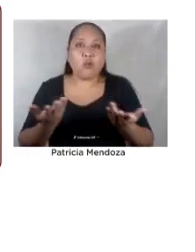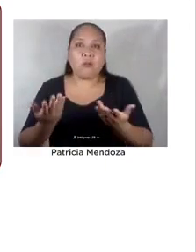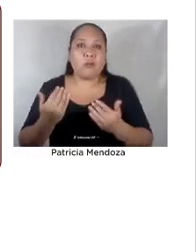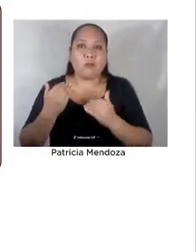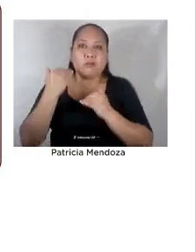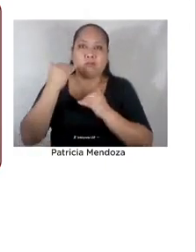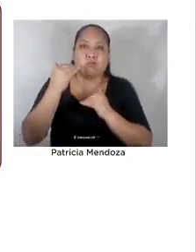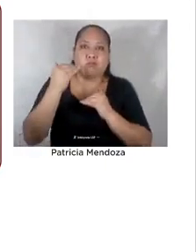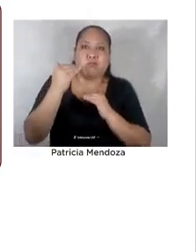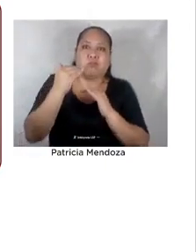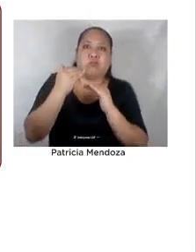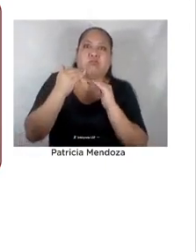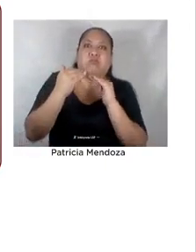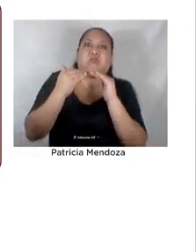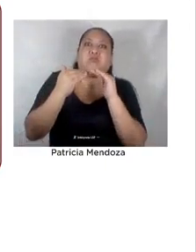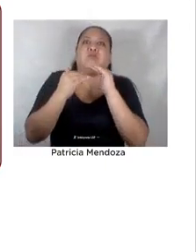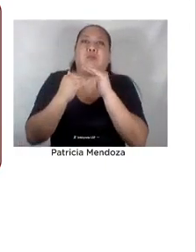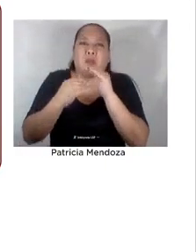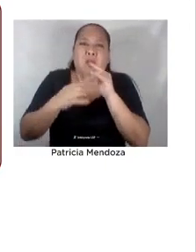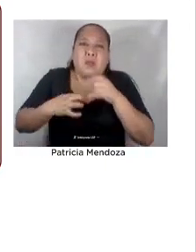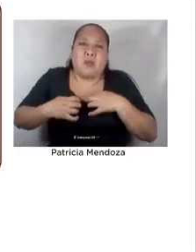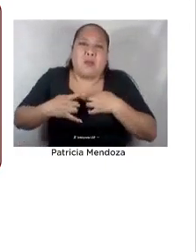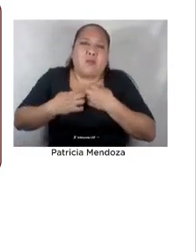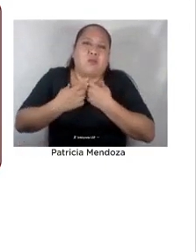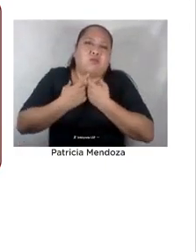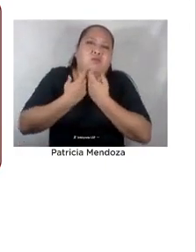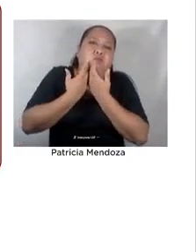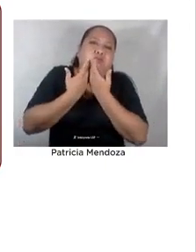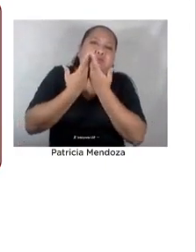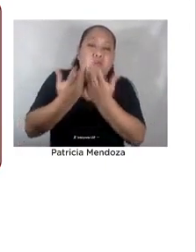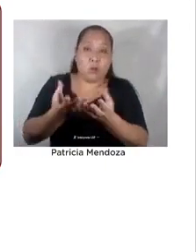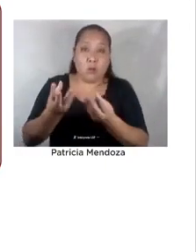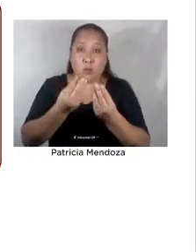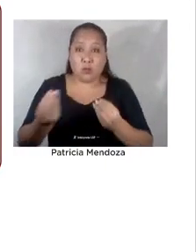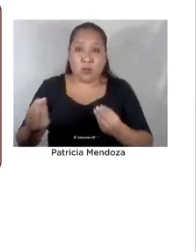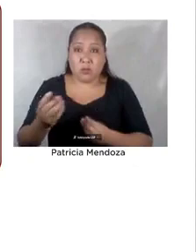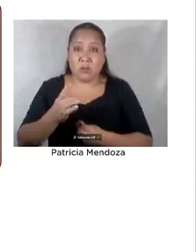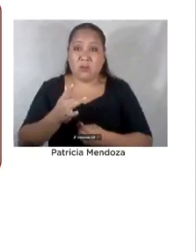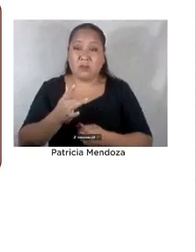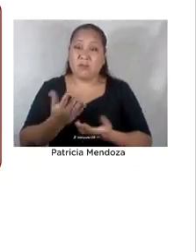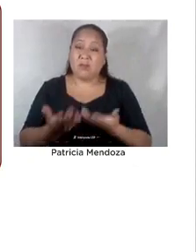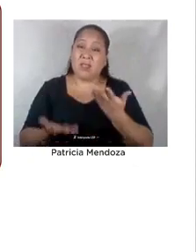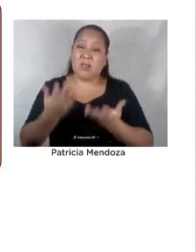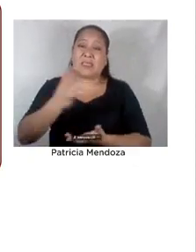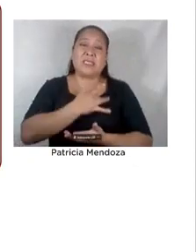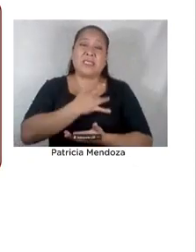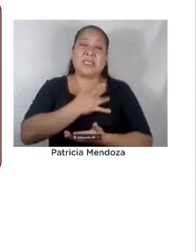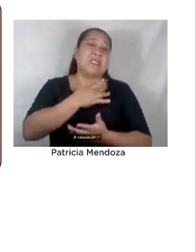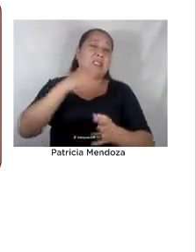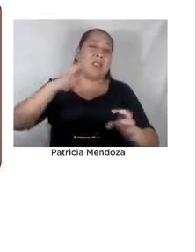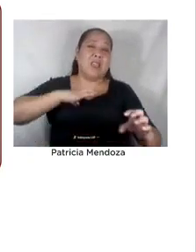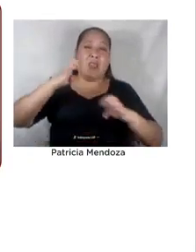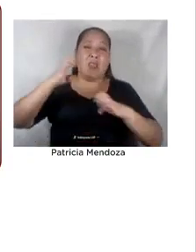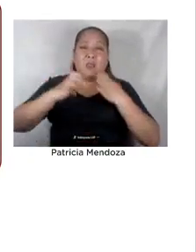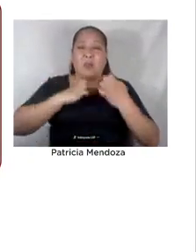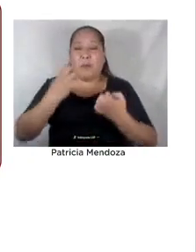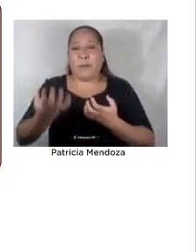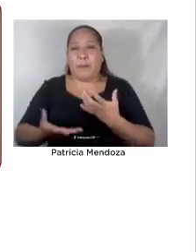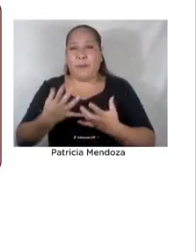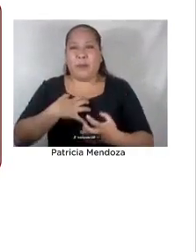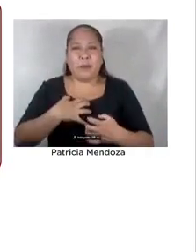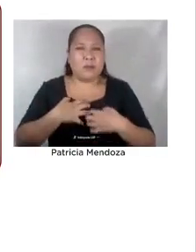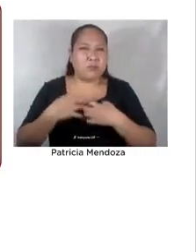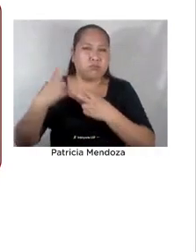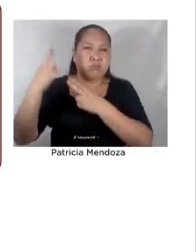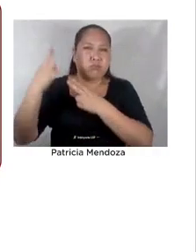me empiezo a entregar demasiado de mí, me puedo agotar emocionalmente, ¿no? Me empiezo a cargar mucho